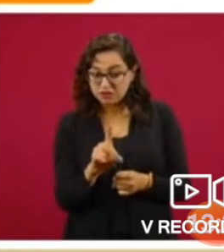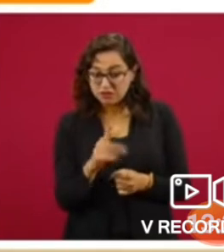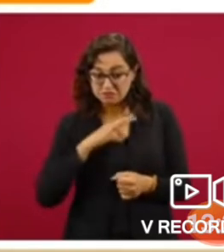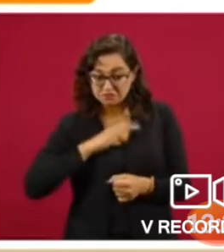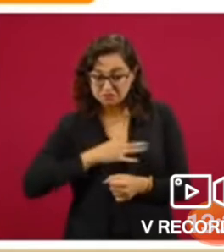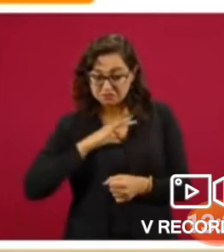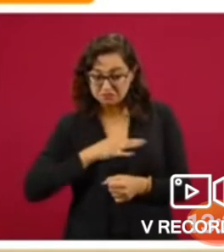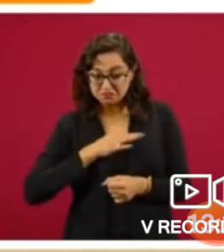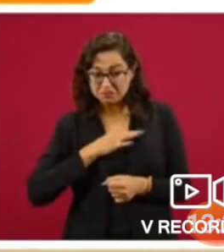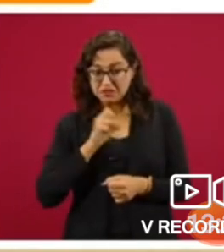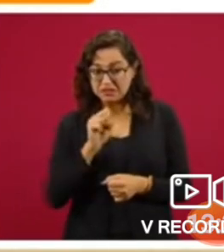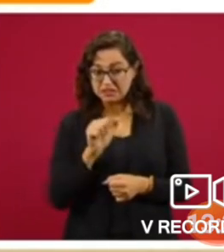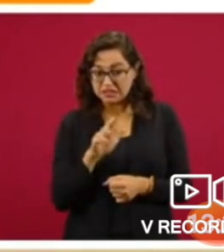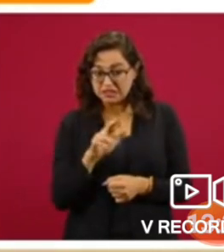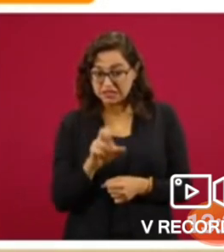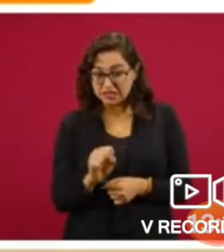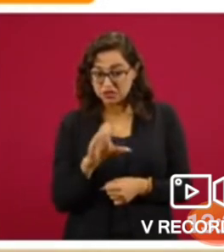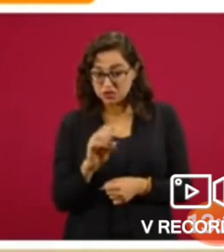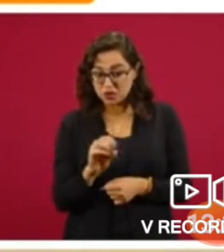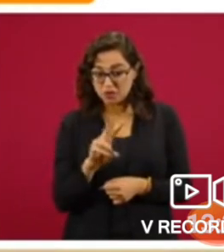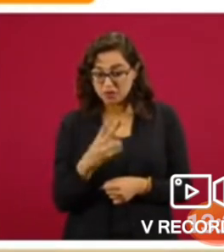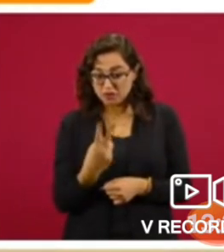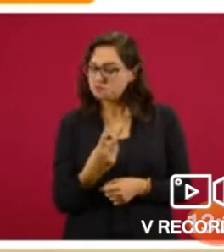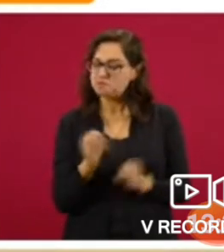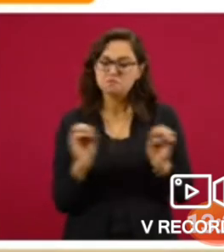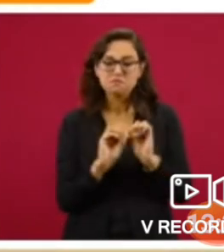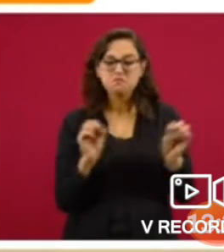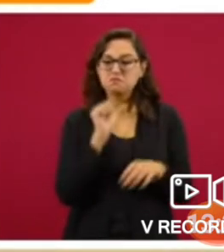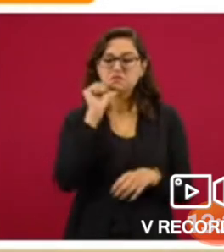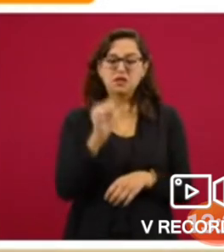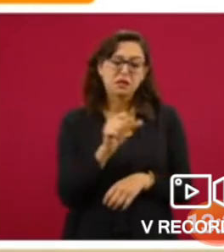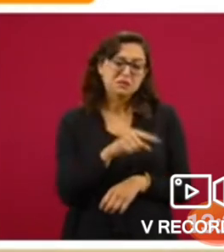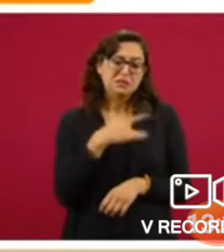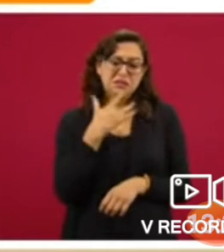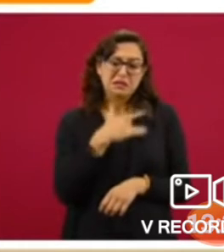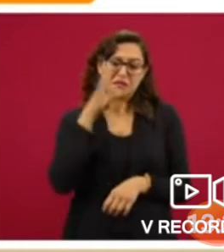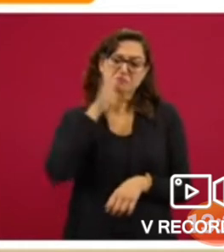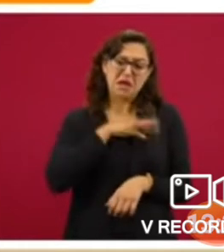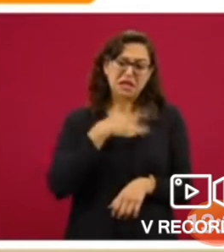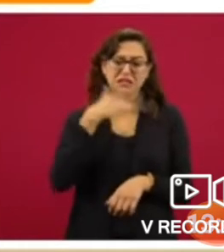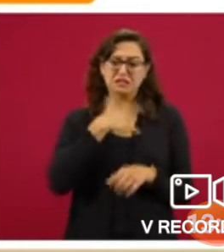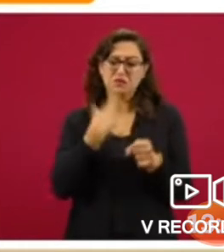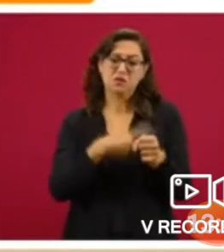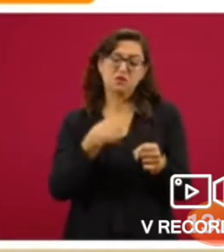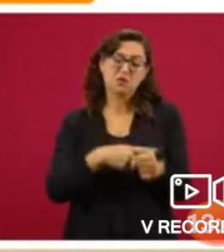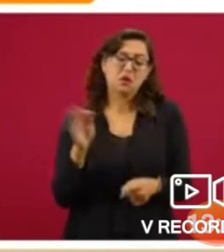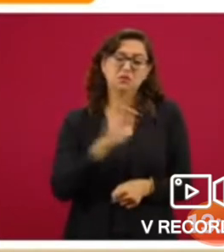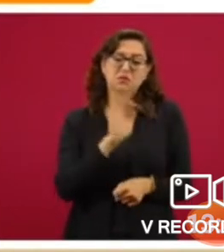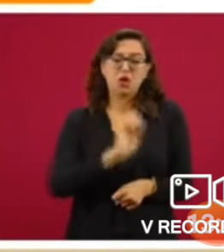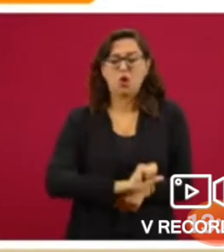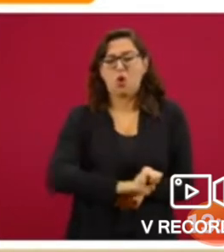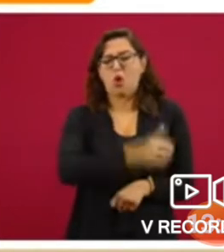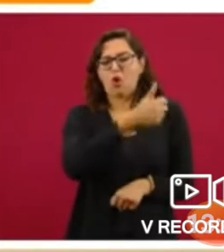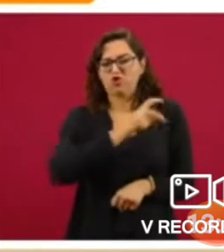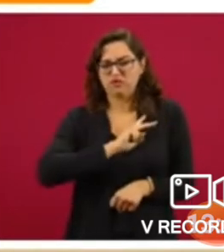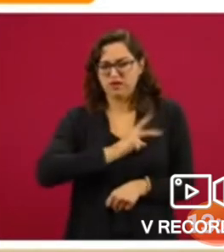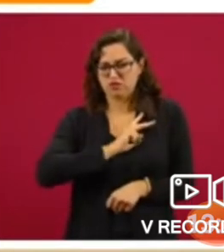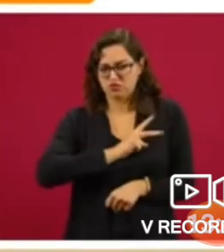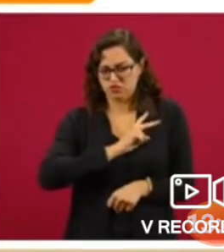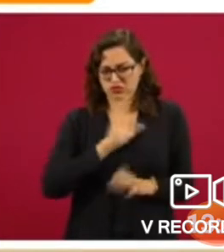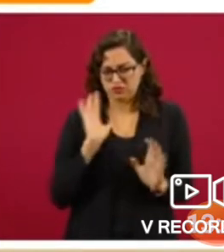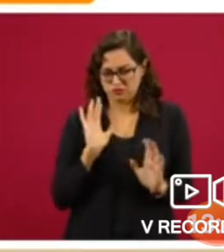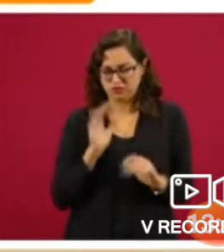indicaciones de que estuvieran infectados por el virus SARS-CoV-2. Los síntomas pueden ser causados por otras varias enfermedades respiratorias.